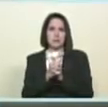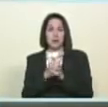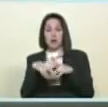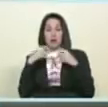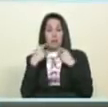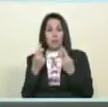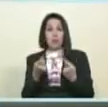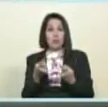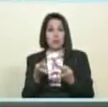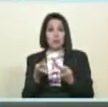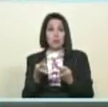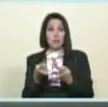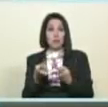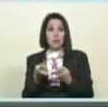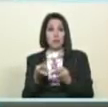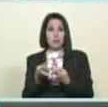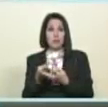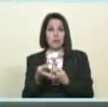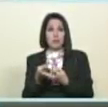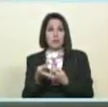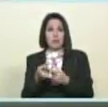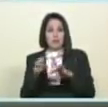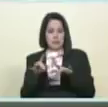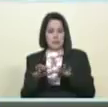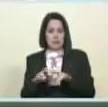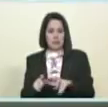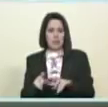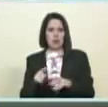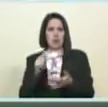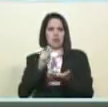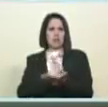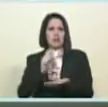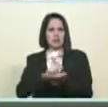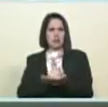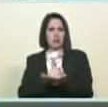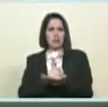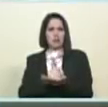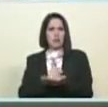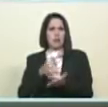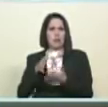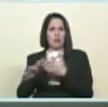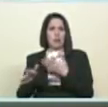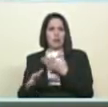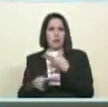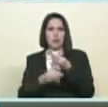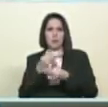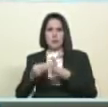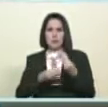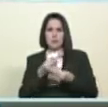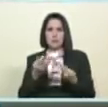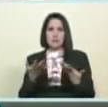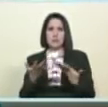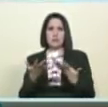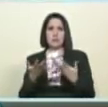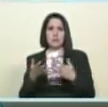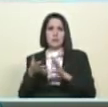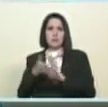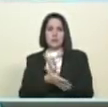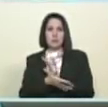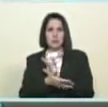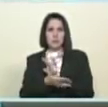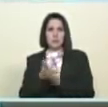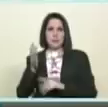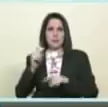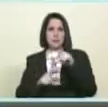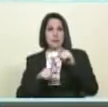Como dijo el secretario del Tesoro de Estados Unidos, para asfixiar a